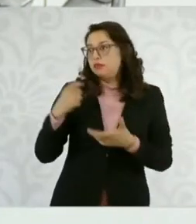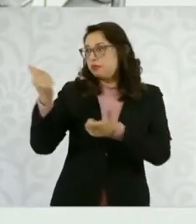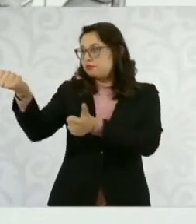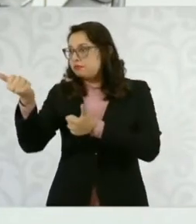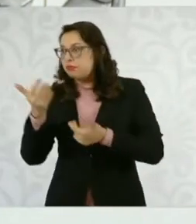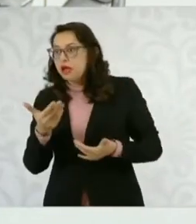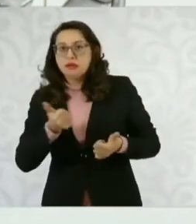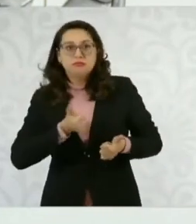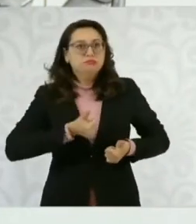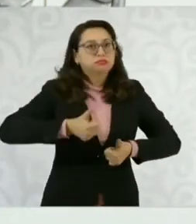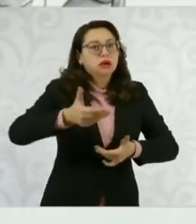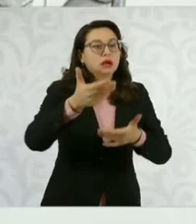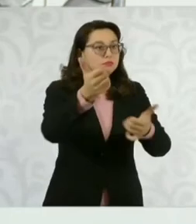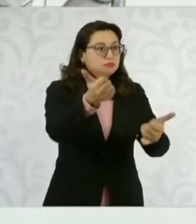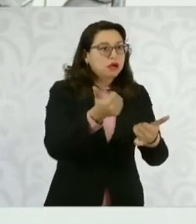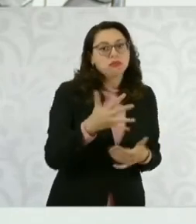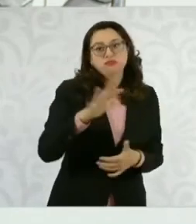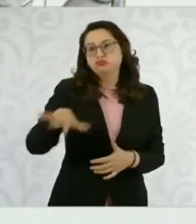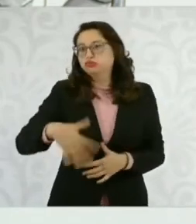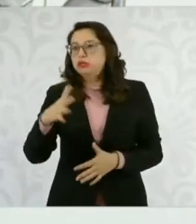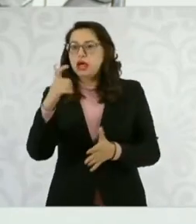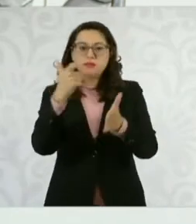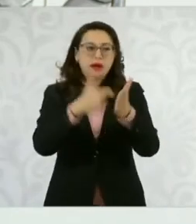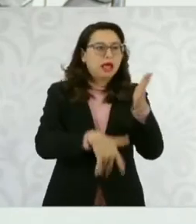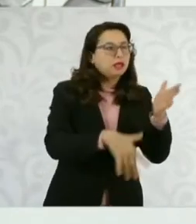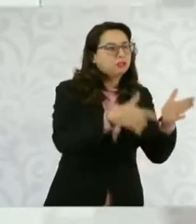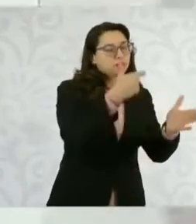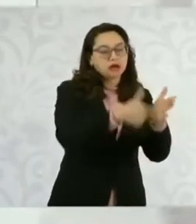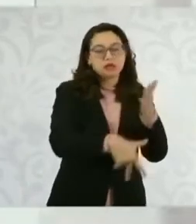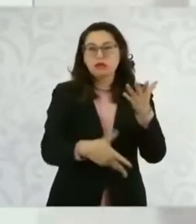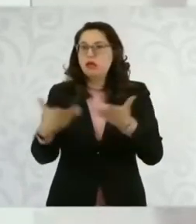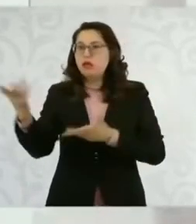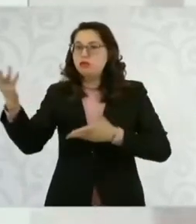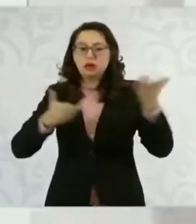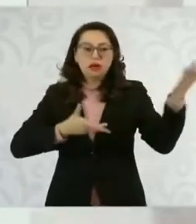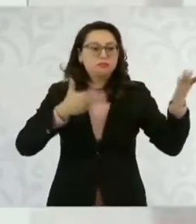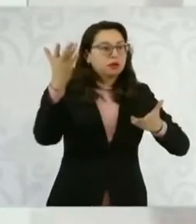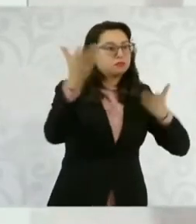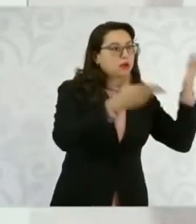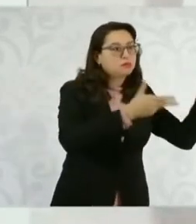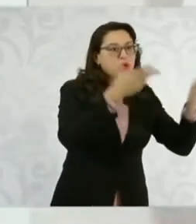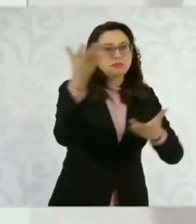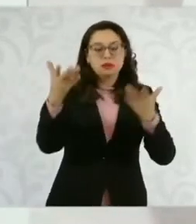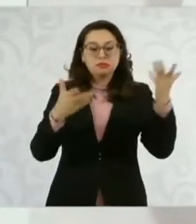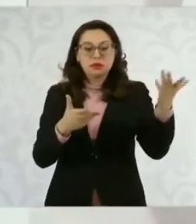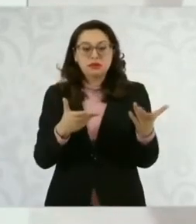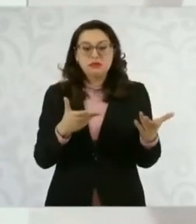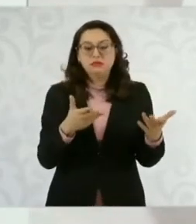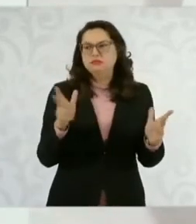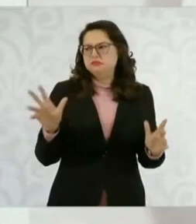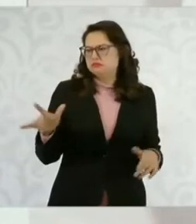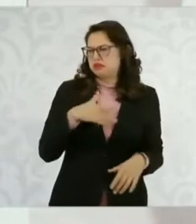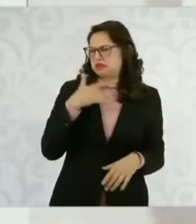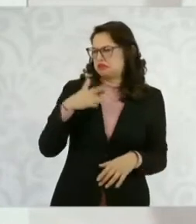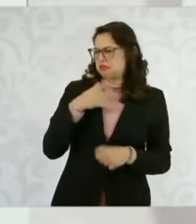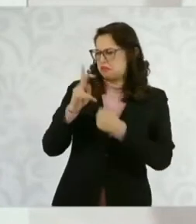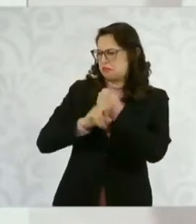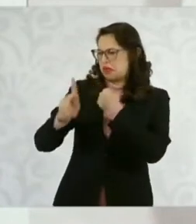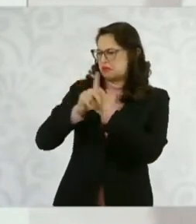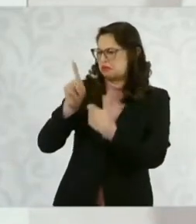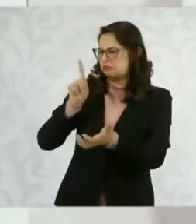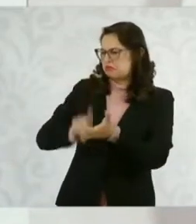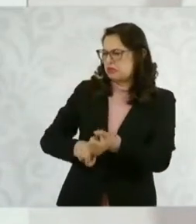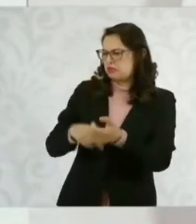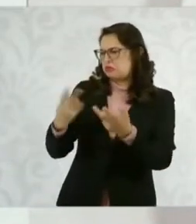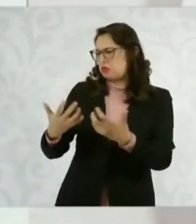lugares donde se producían más barato. Eso llevó a esta definición de que no debería de haber política industrial o de que México